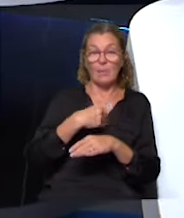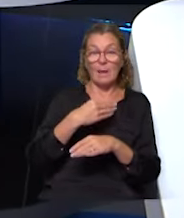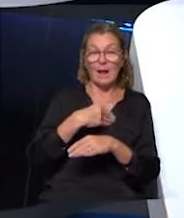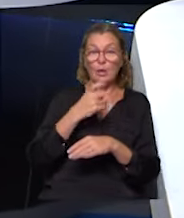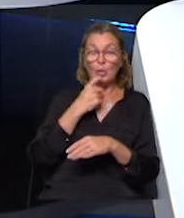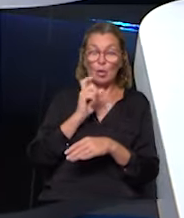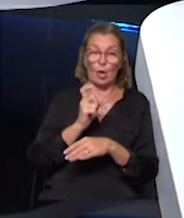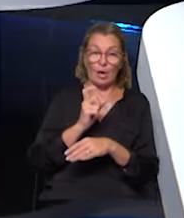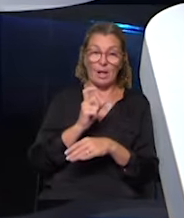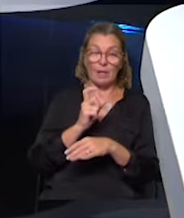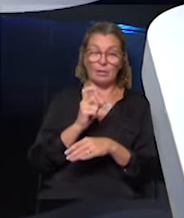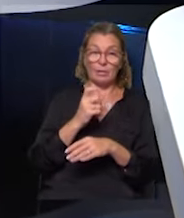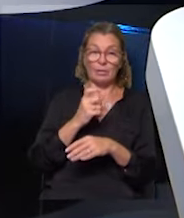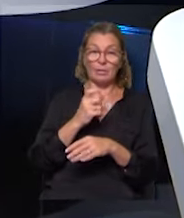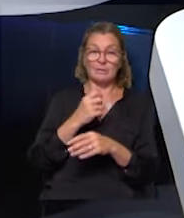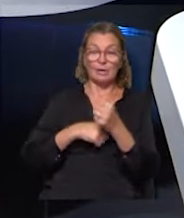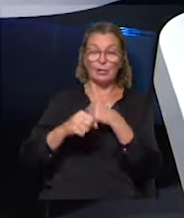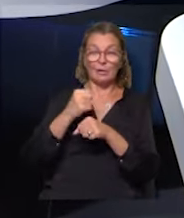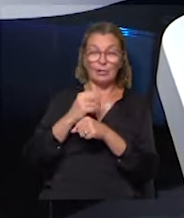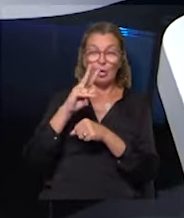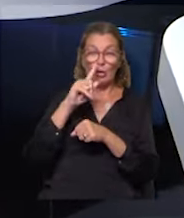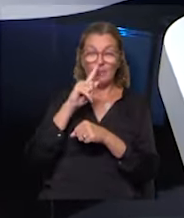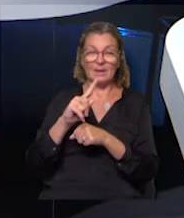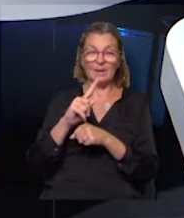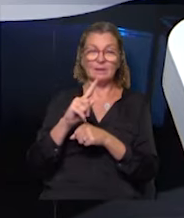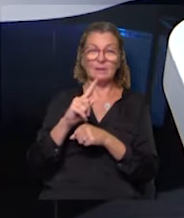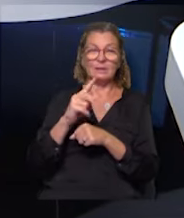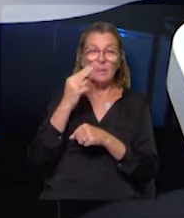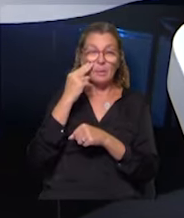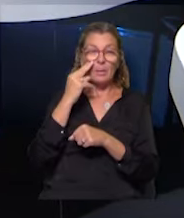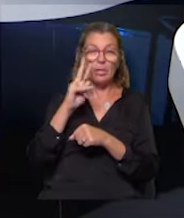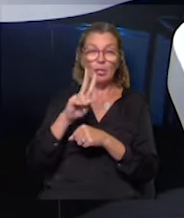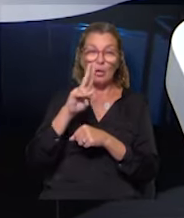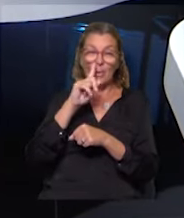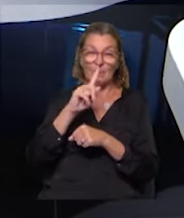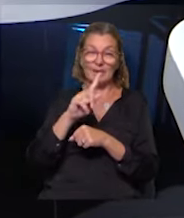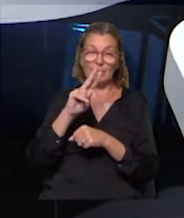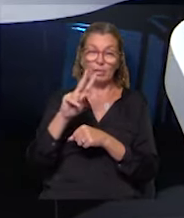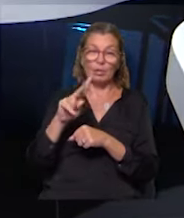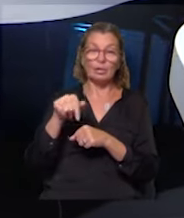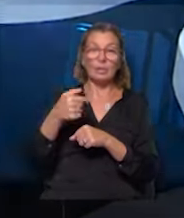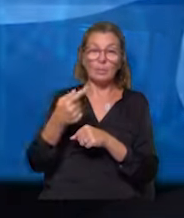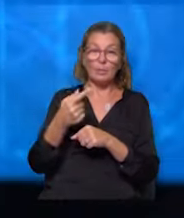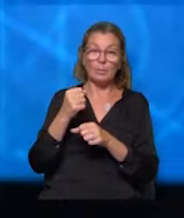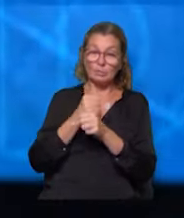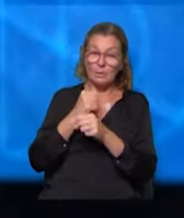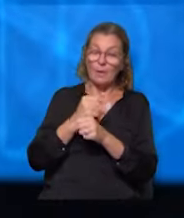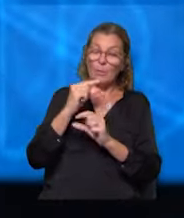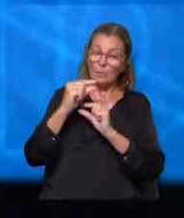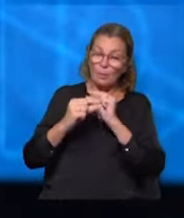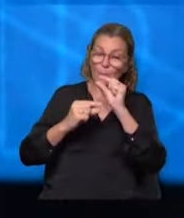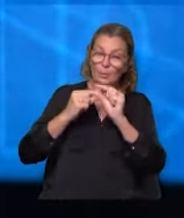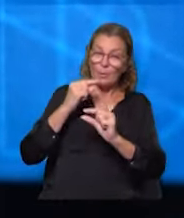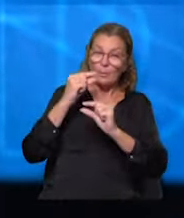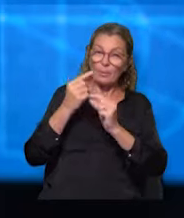digamos de la década del inicio del 2000 en la crisis del 2002 y con un trabajo muy constante